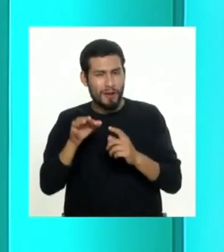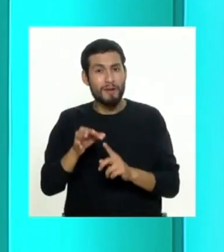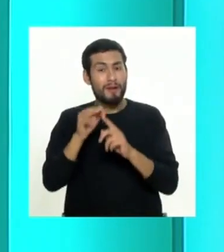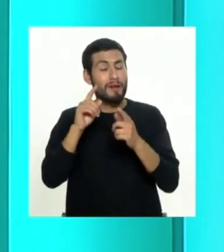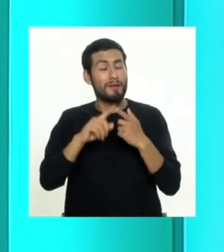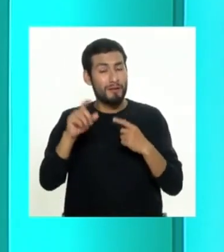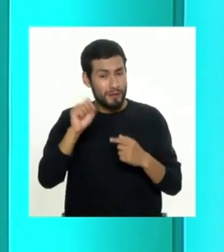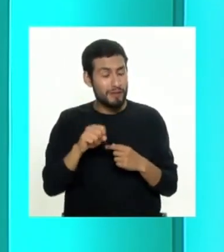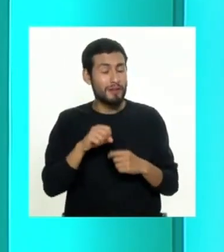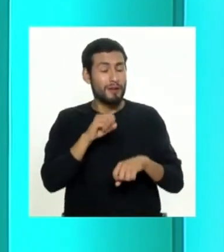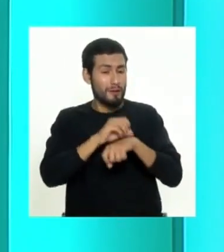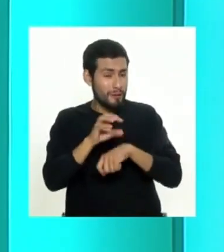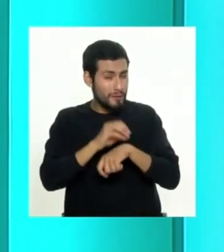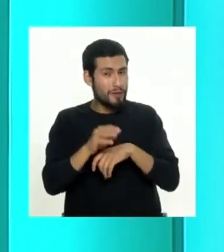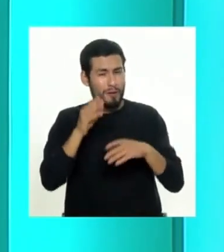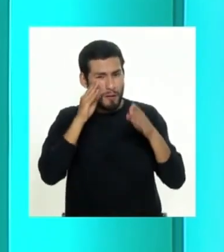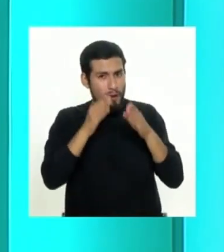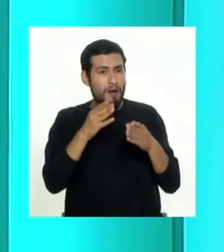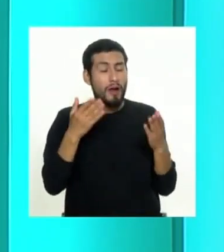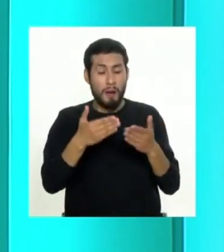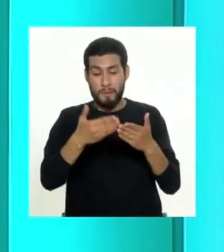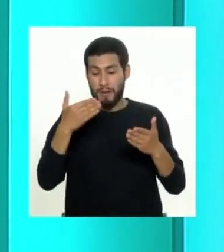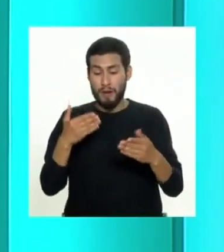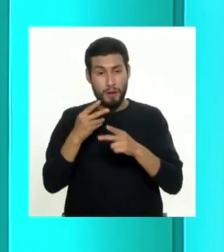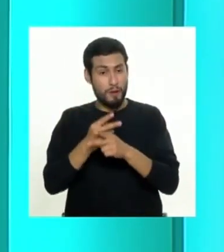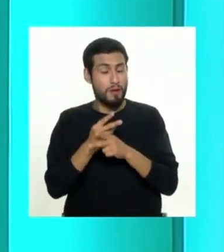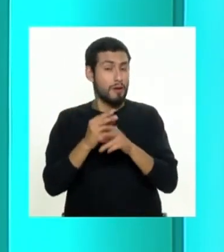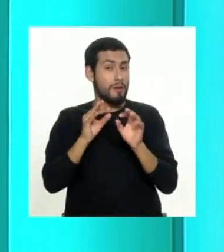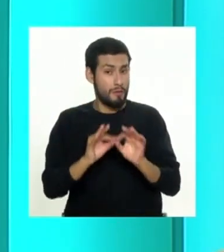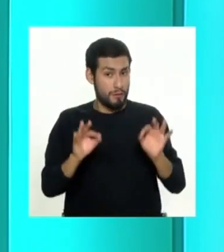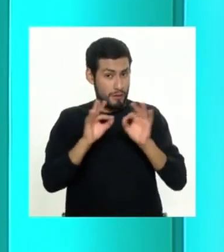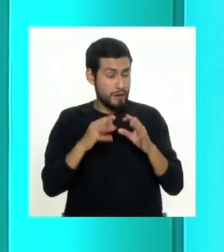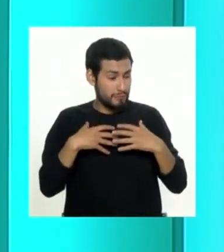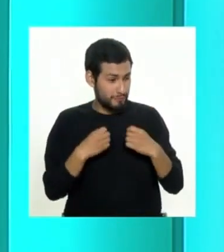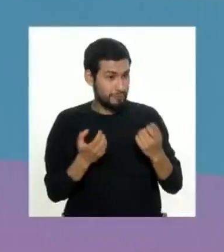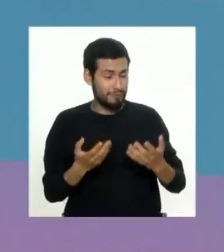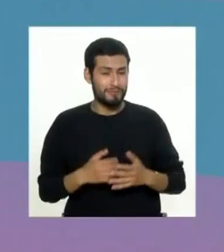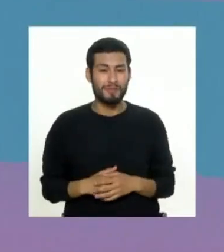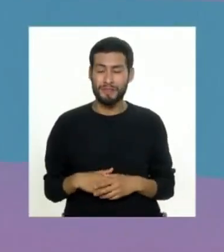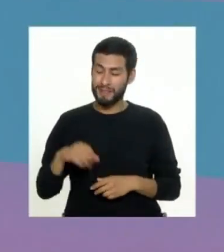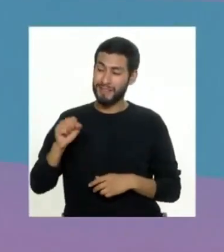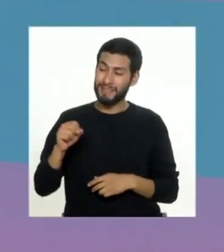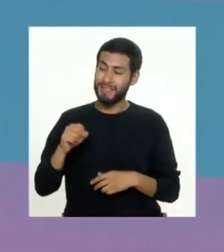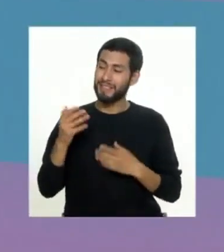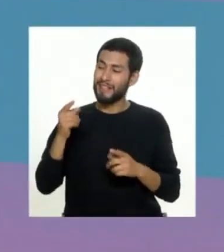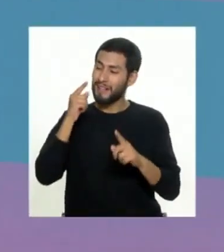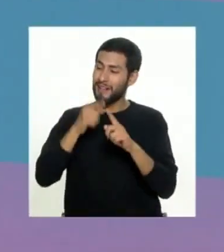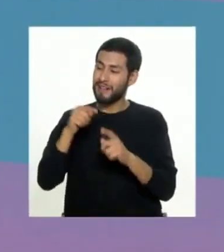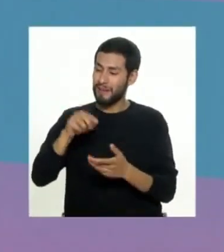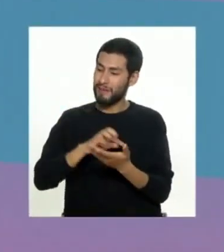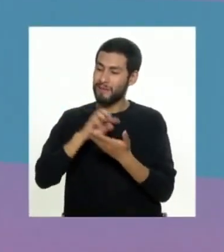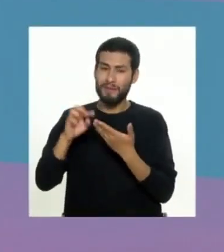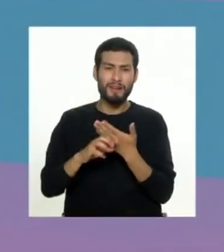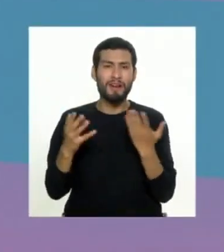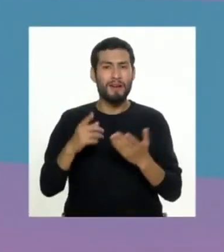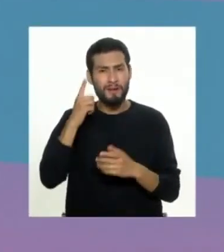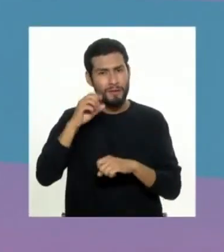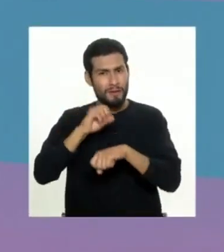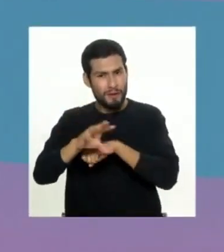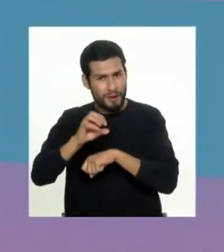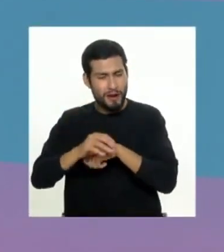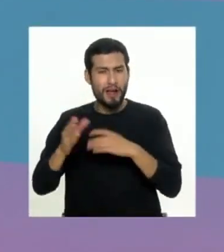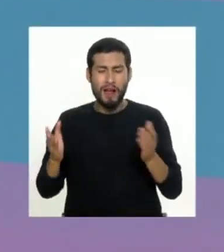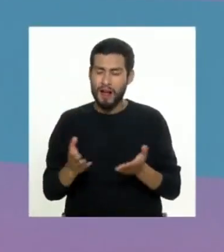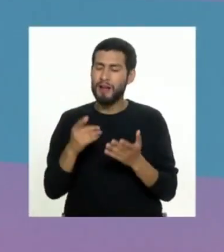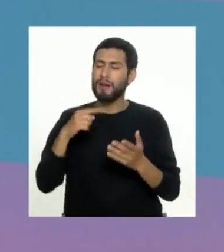sí orientar y tener esa visión preventiva que es tan importante en la salud, ¿no? Efectivamente, el objetivo de este programa es orientar,